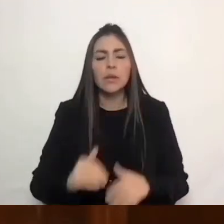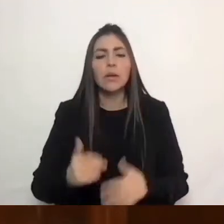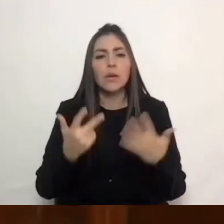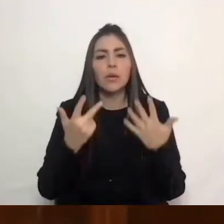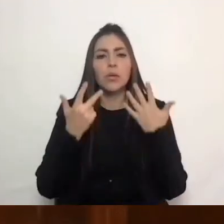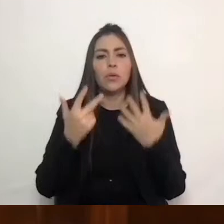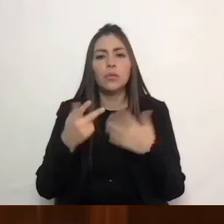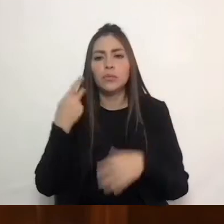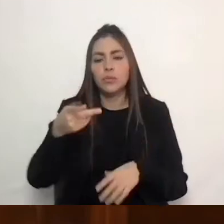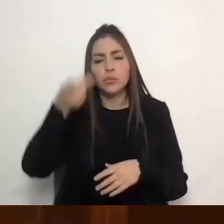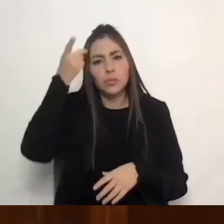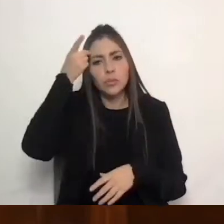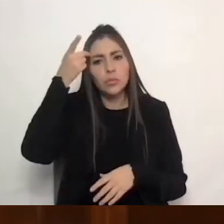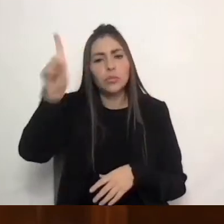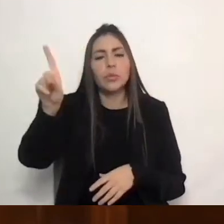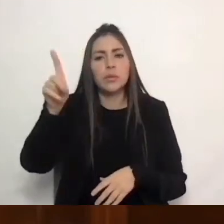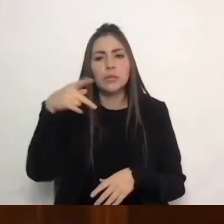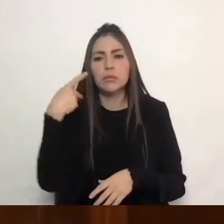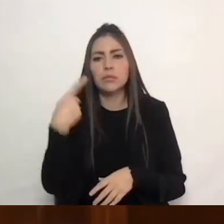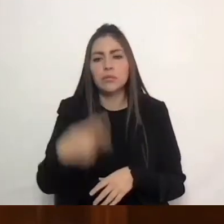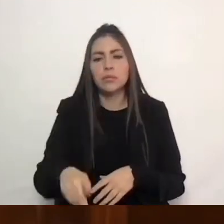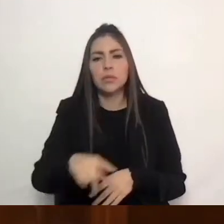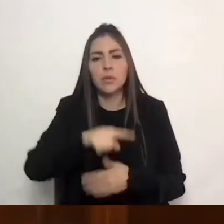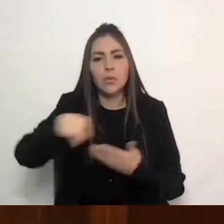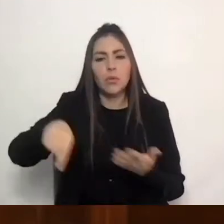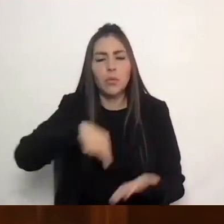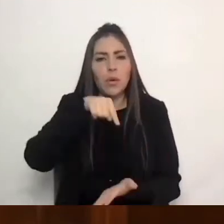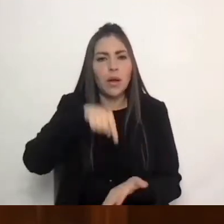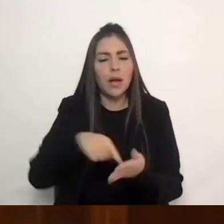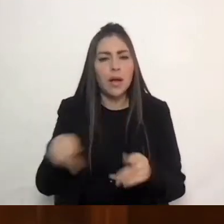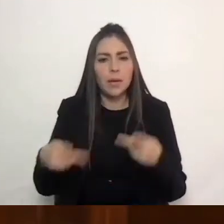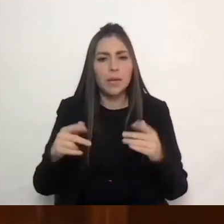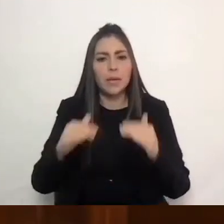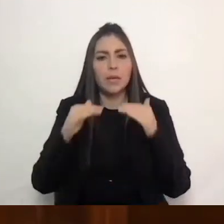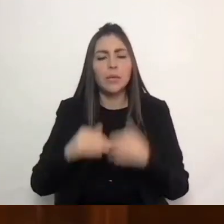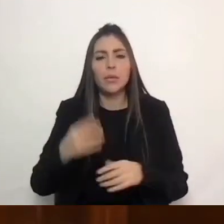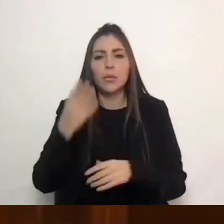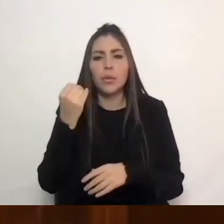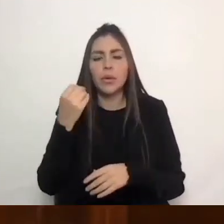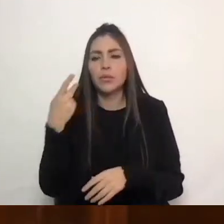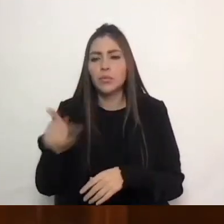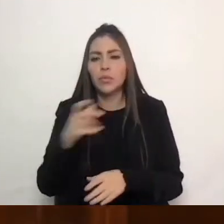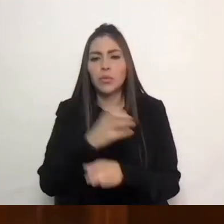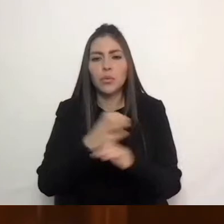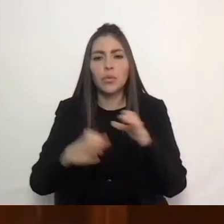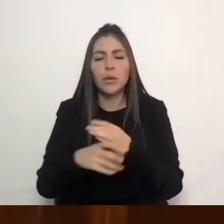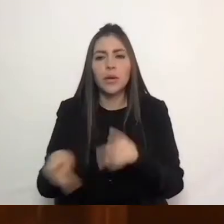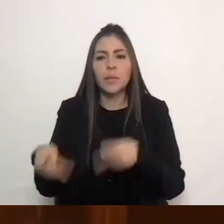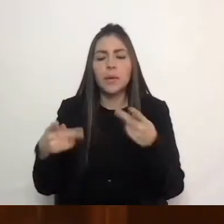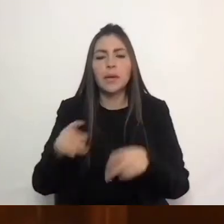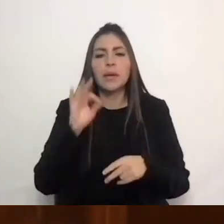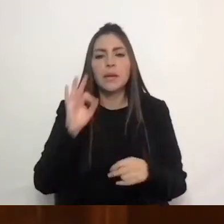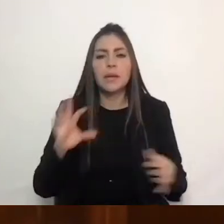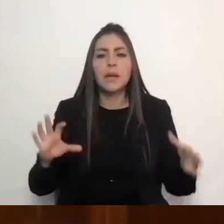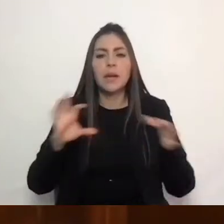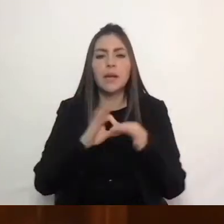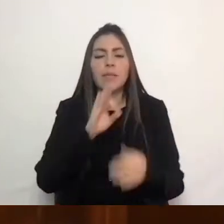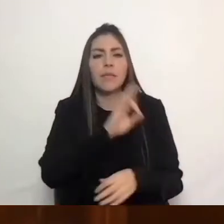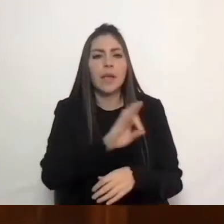y local, 9, bienes típicos y tradicionales de temporada